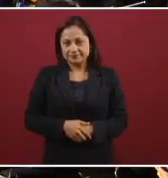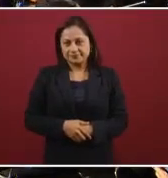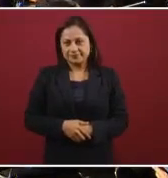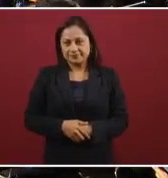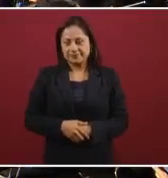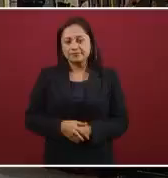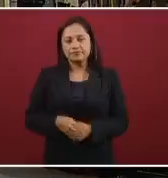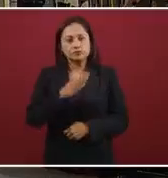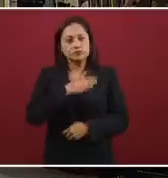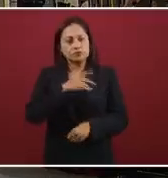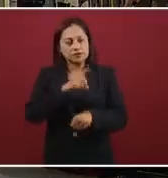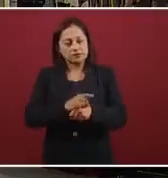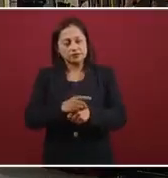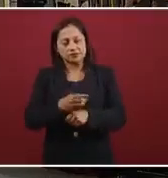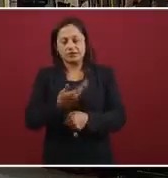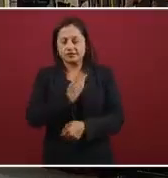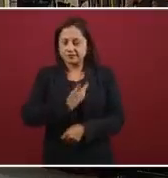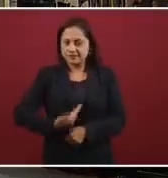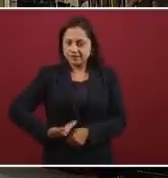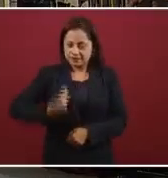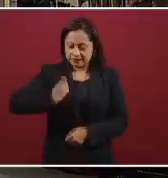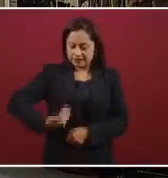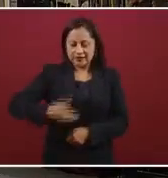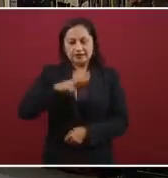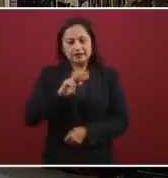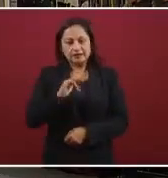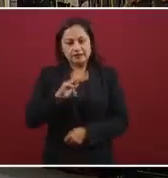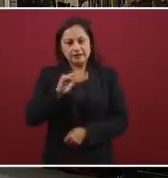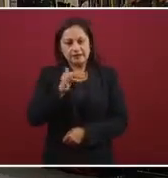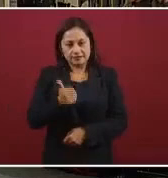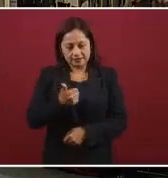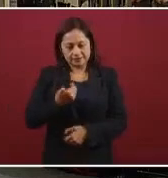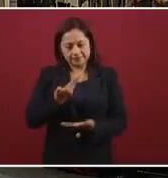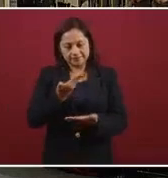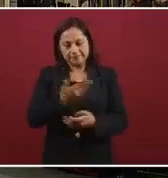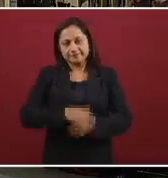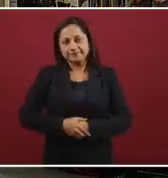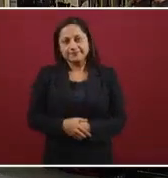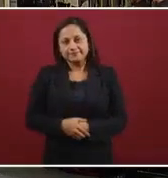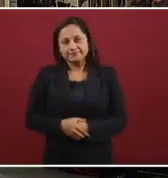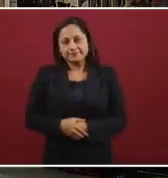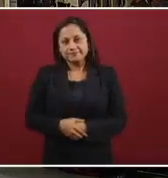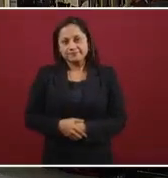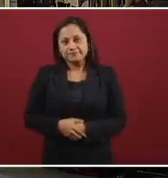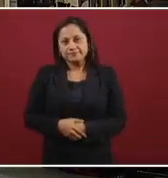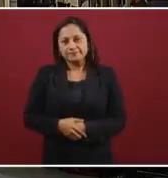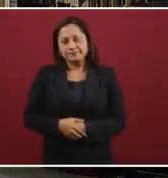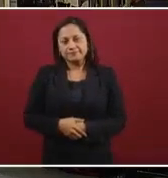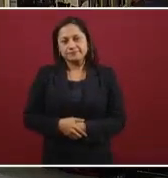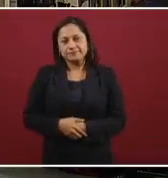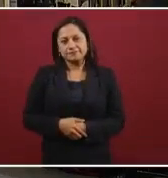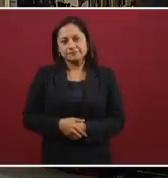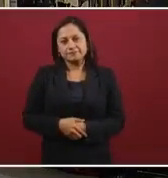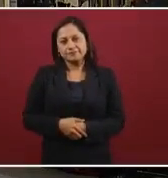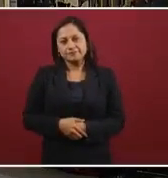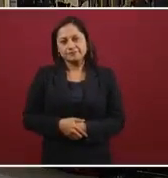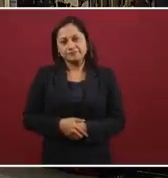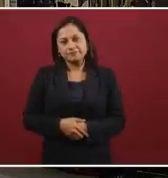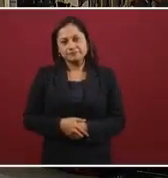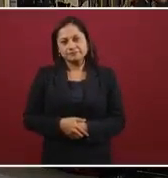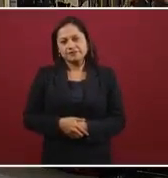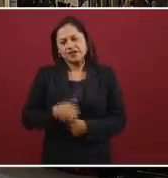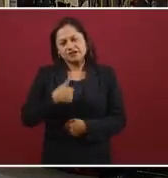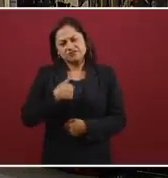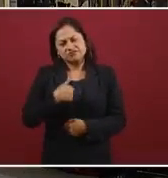Muy buenos días, señor presidente. Rey Errazo, servidor. ¿Qué impresión, señor, deja en su ánimo? ¿A qué lo